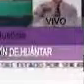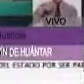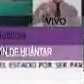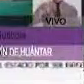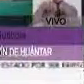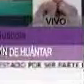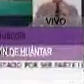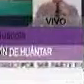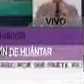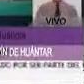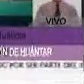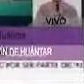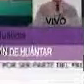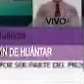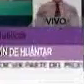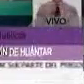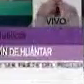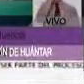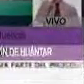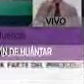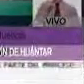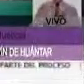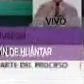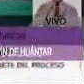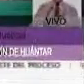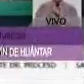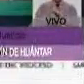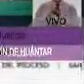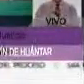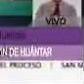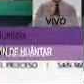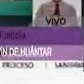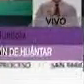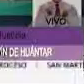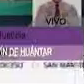necesario. No hay que olvidar que en el juicio internacional